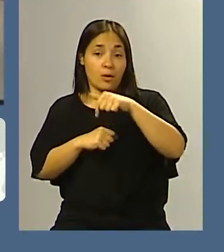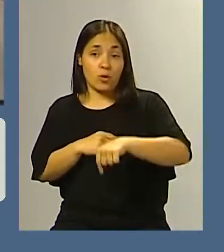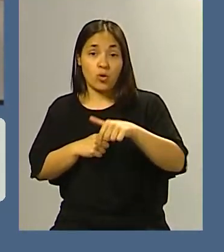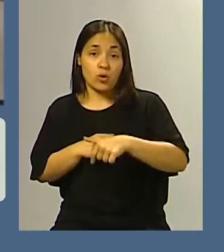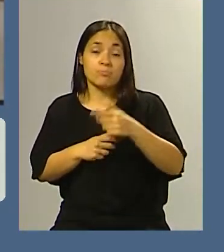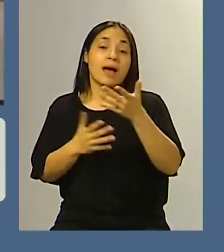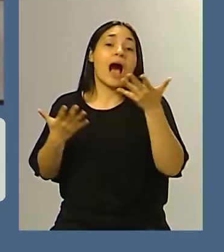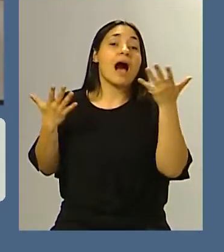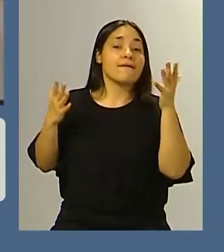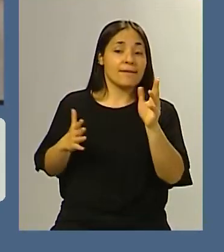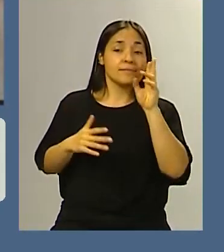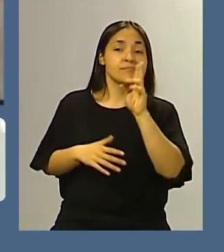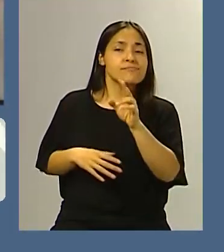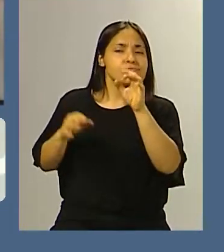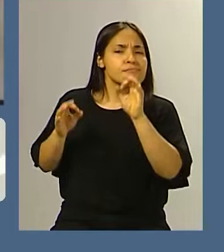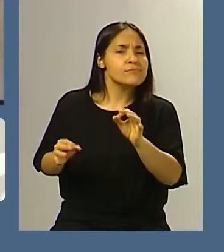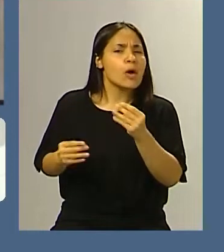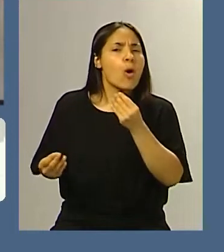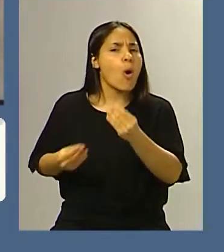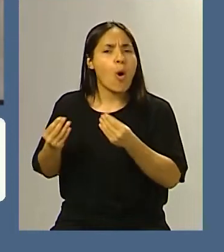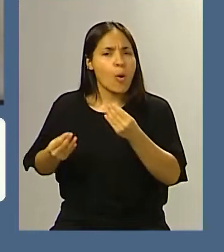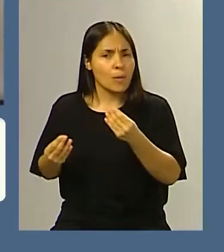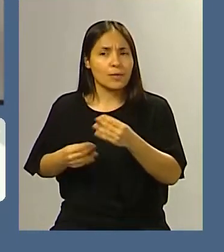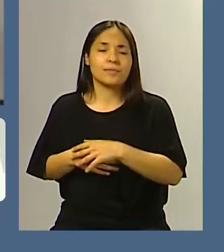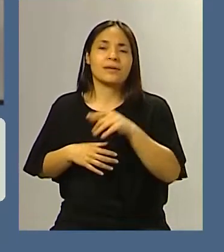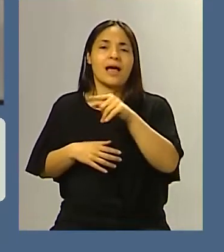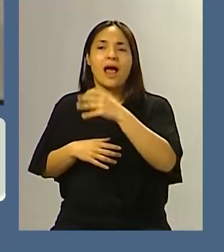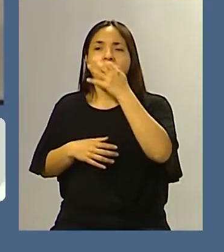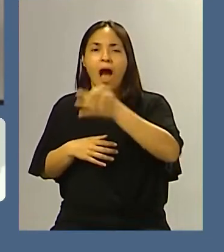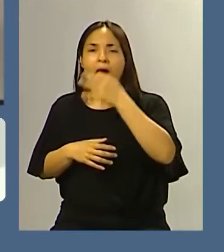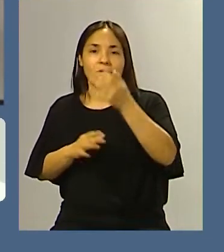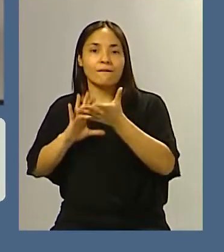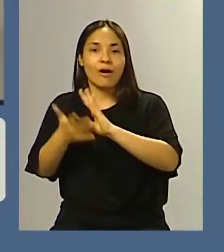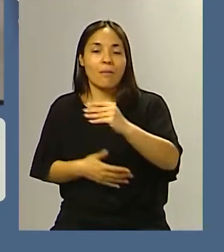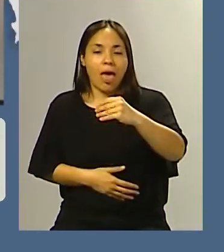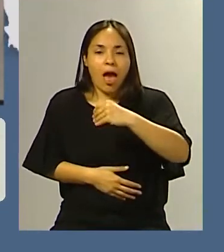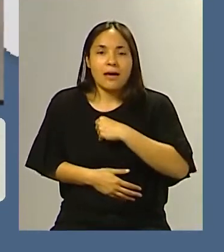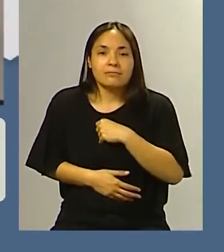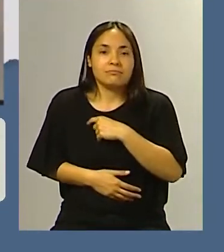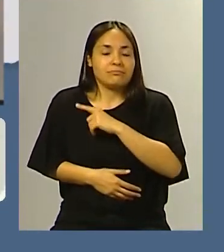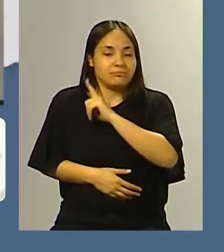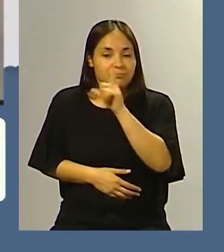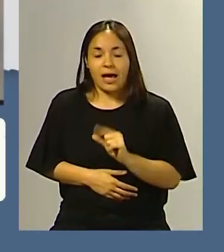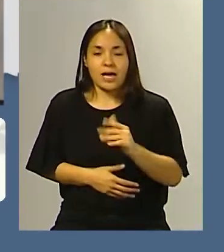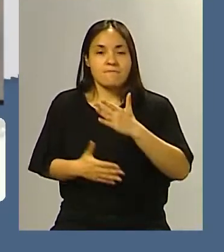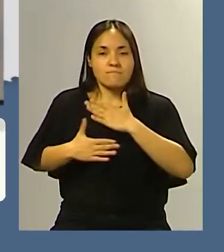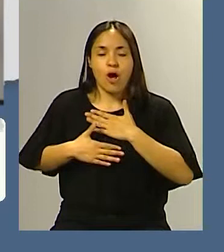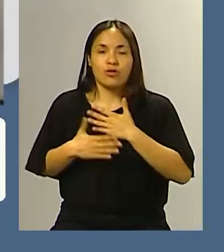verlo bien en cómo está esto, porque él tenía un discurso como muy nacionalista, muy tirado a la derecha, ¿no?